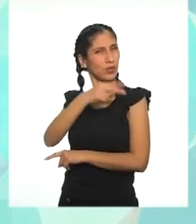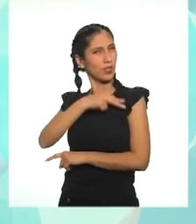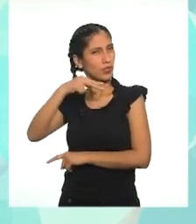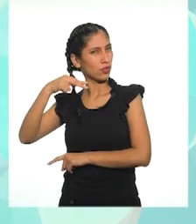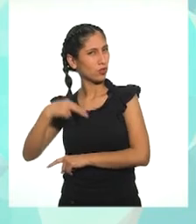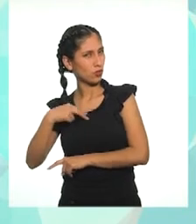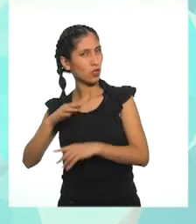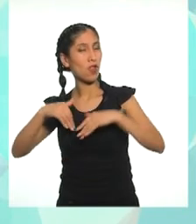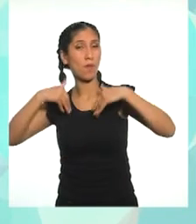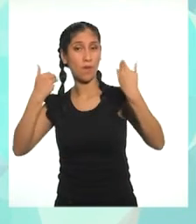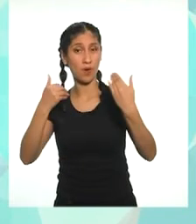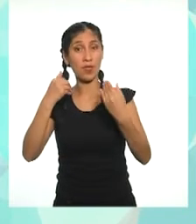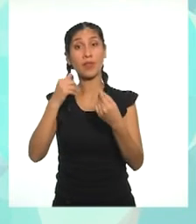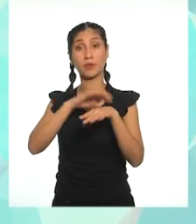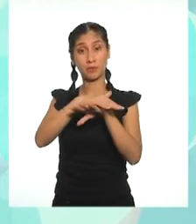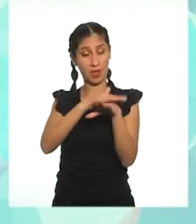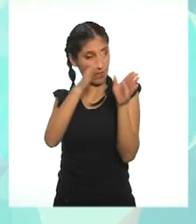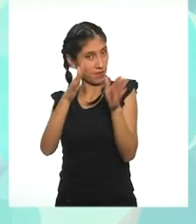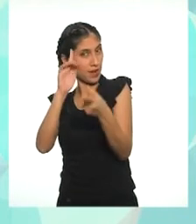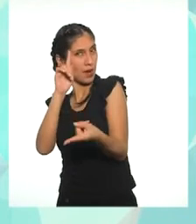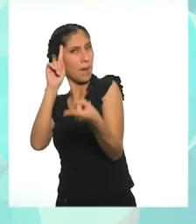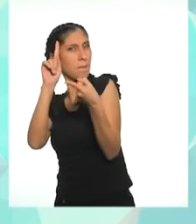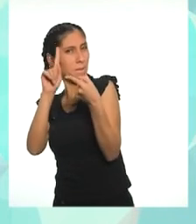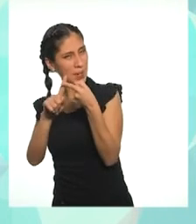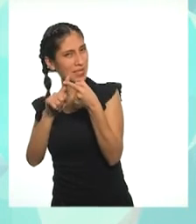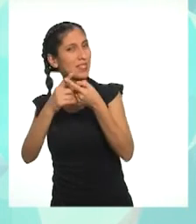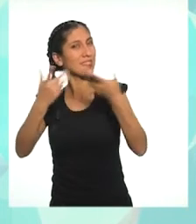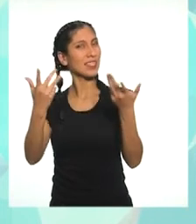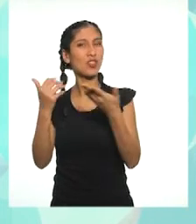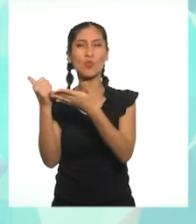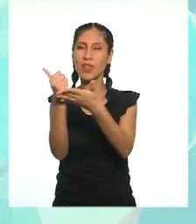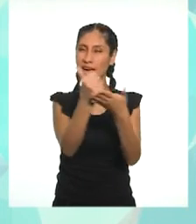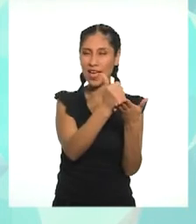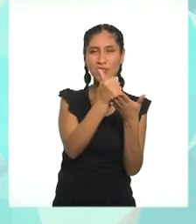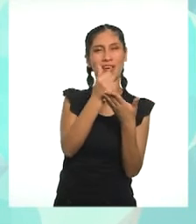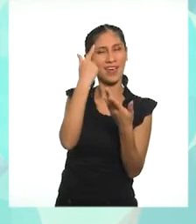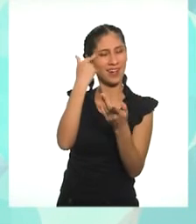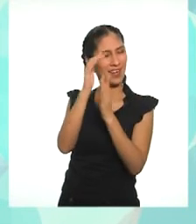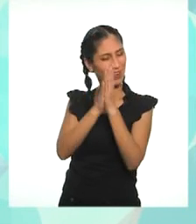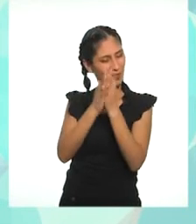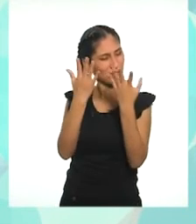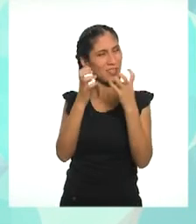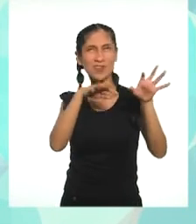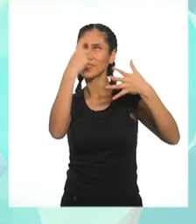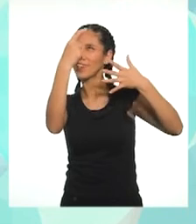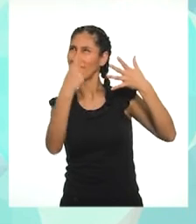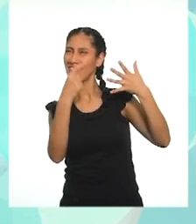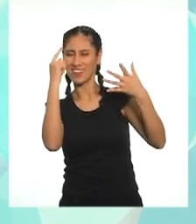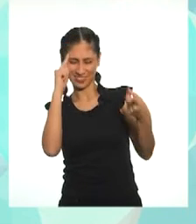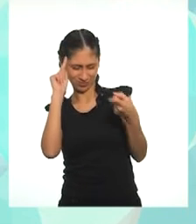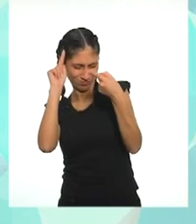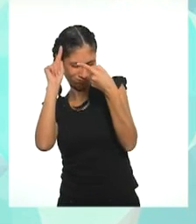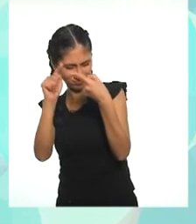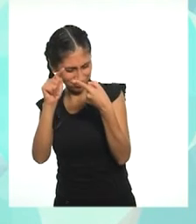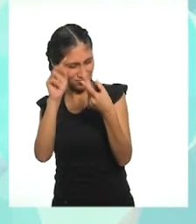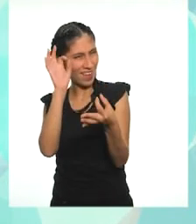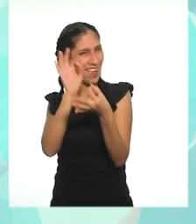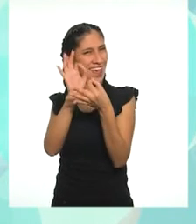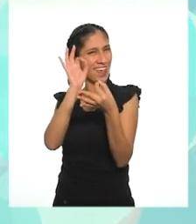nosotros puede trazarse metas y objetivos que nos orientarán a la hora de tomar decisiones en momentos